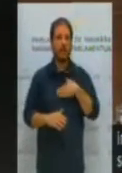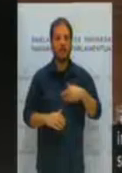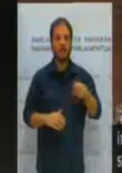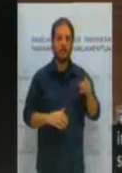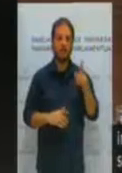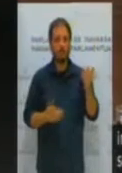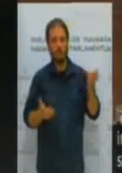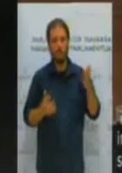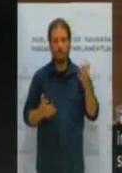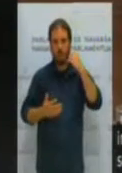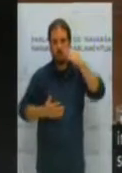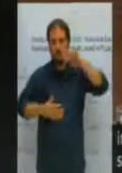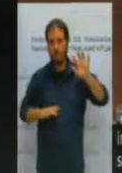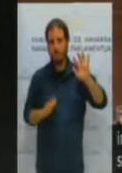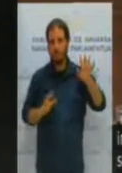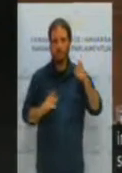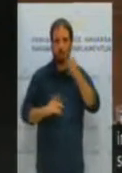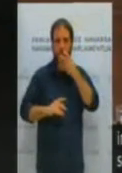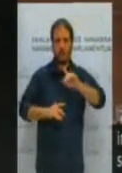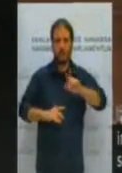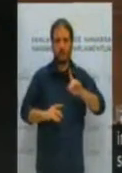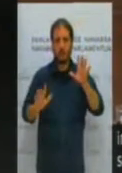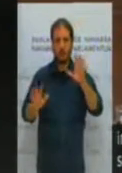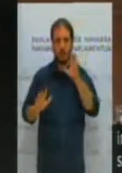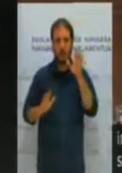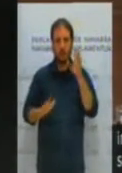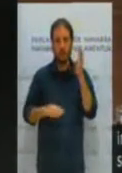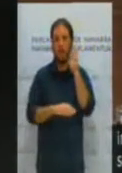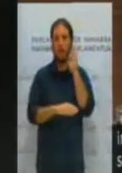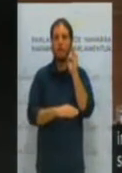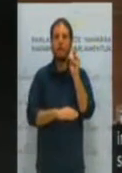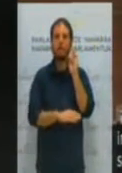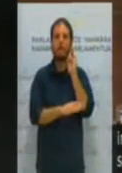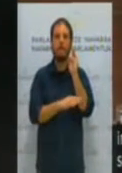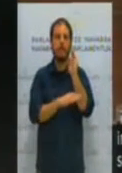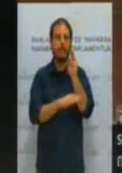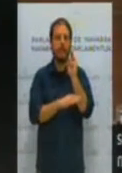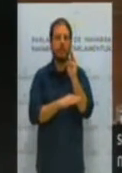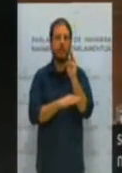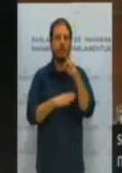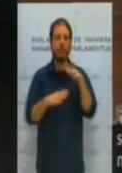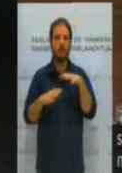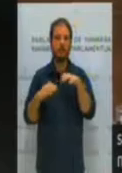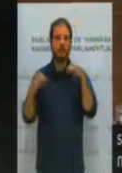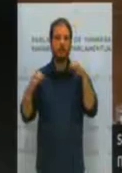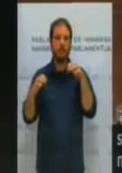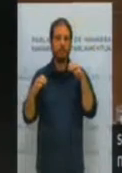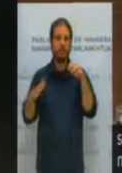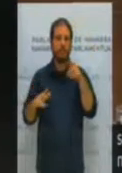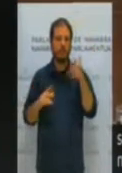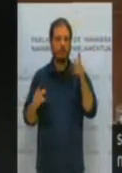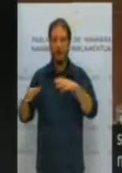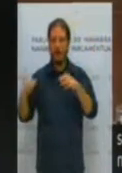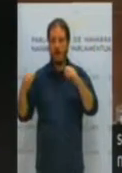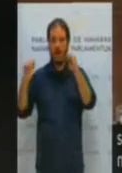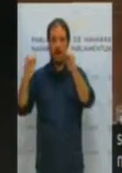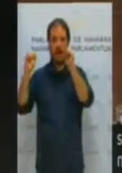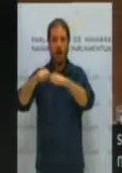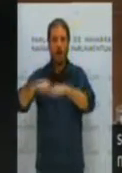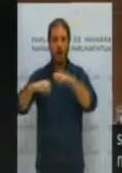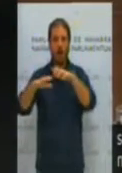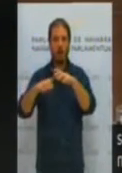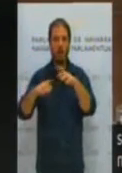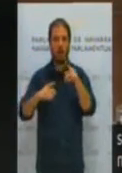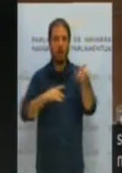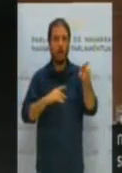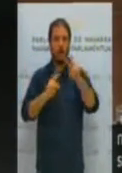es así, porque este Parlamento no ha sido capaz de reunir el acuerdo necesario para proceder a su